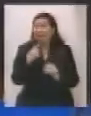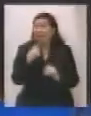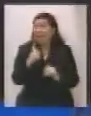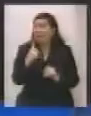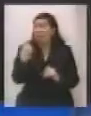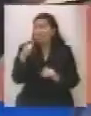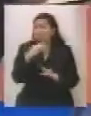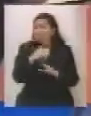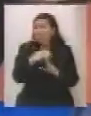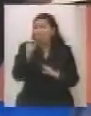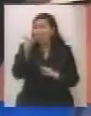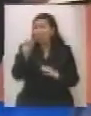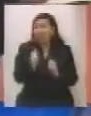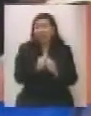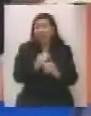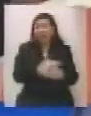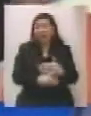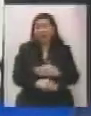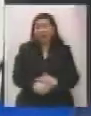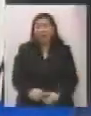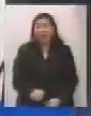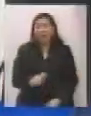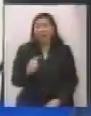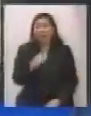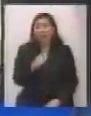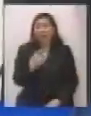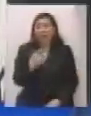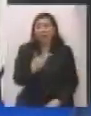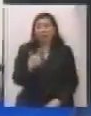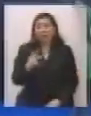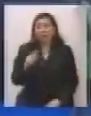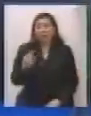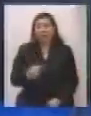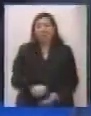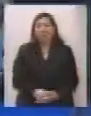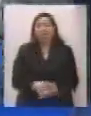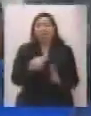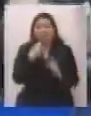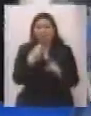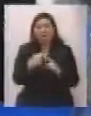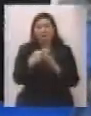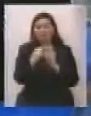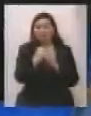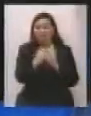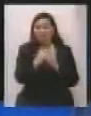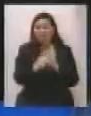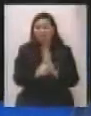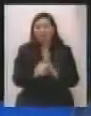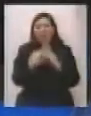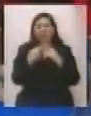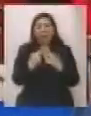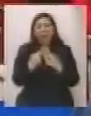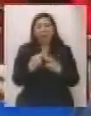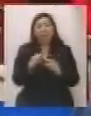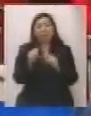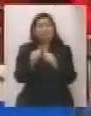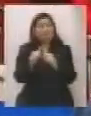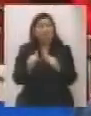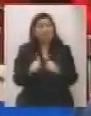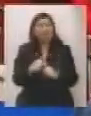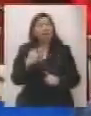un millón de personas con discapacidad sólo 133 mil han sido registradas respecto a los resultados del modelo de gestión